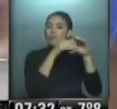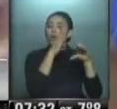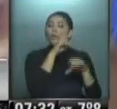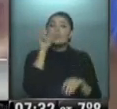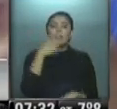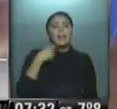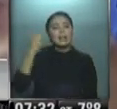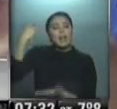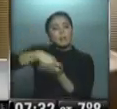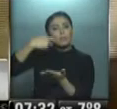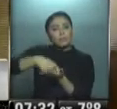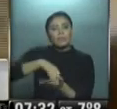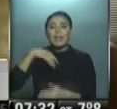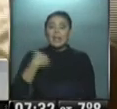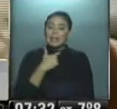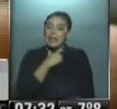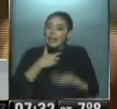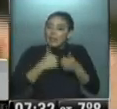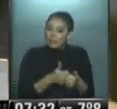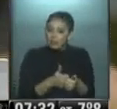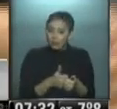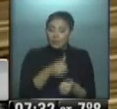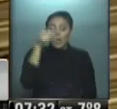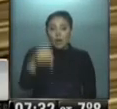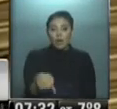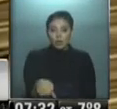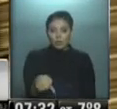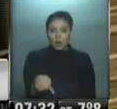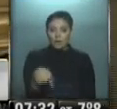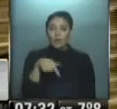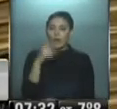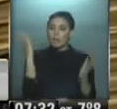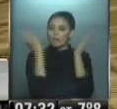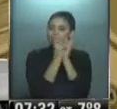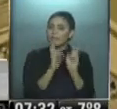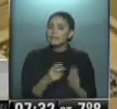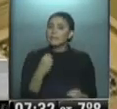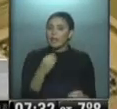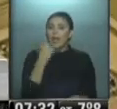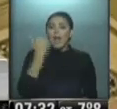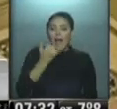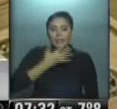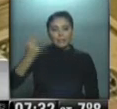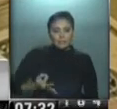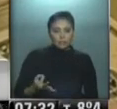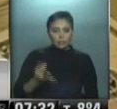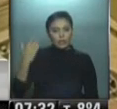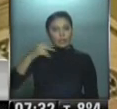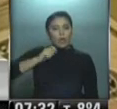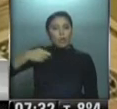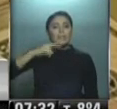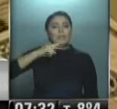de defensa frente a los tribunales de nueva york en este caso lo que se trata puntualmente hubo un fallo del juez griesa